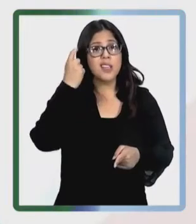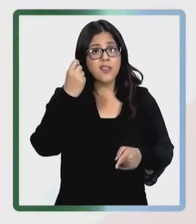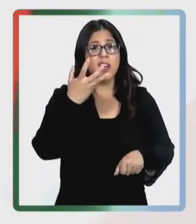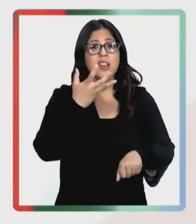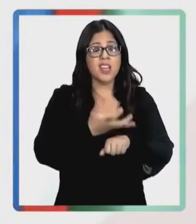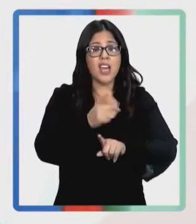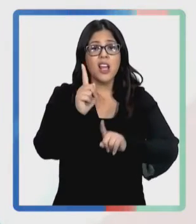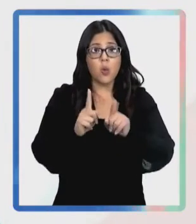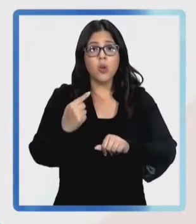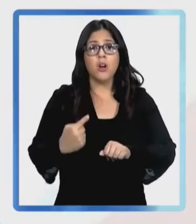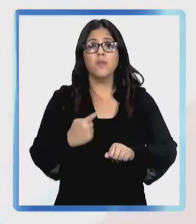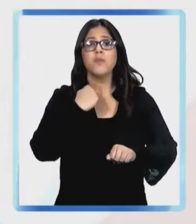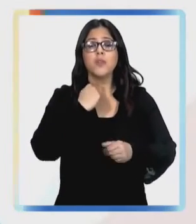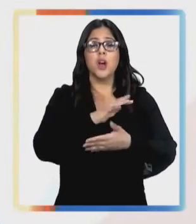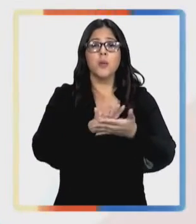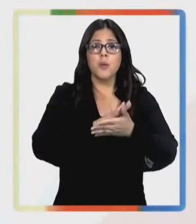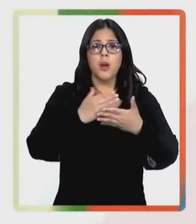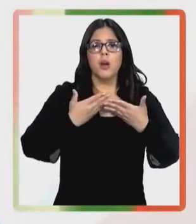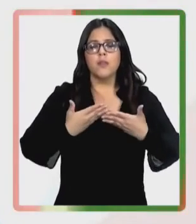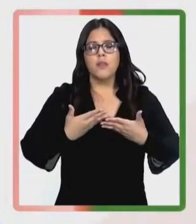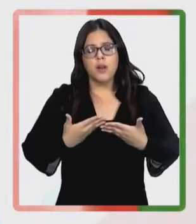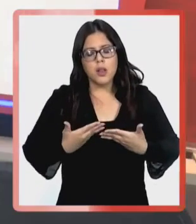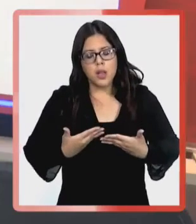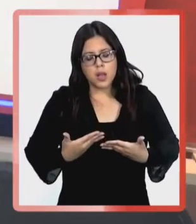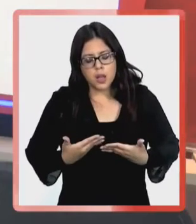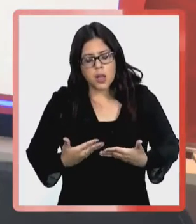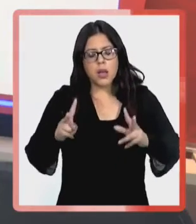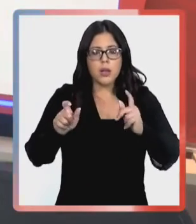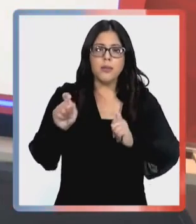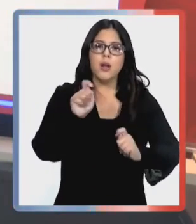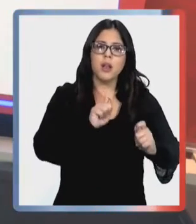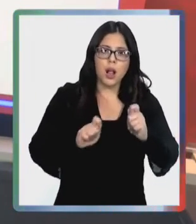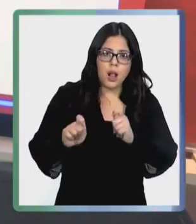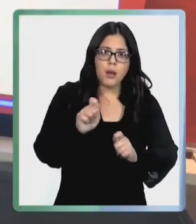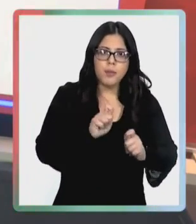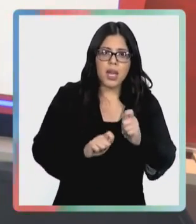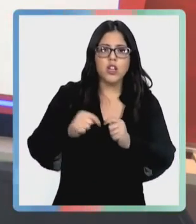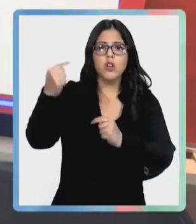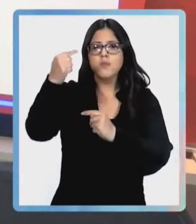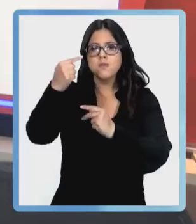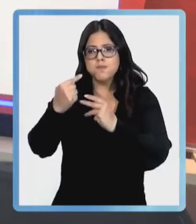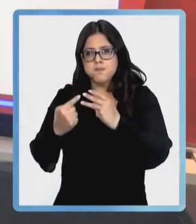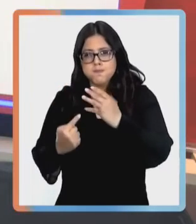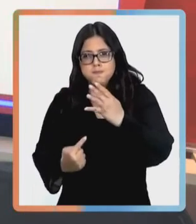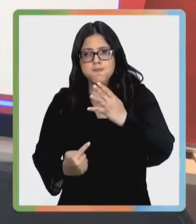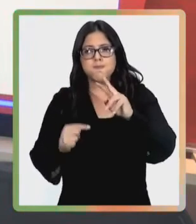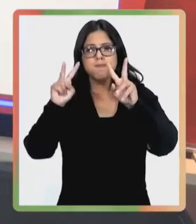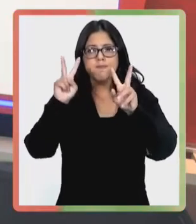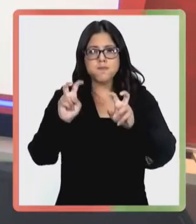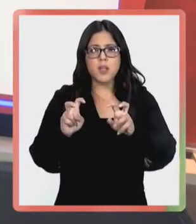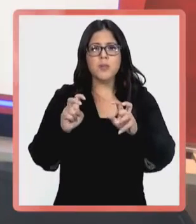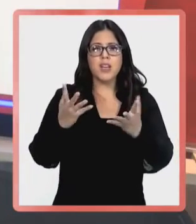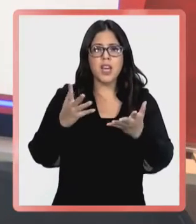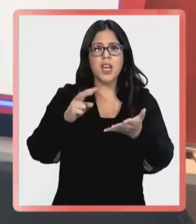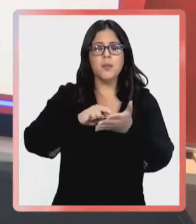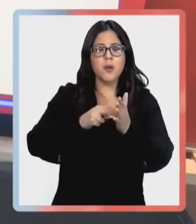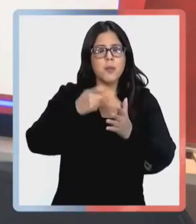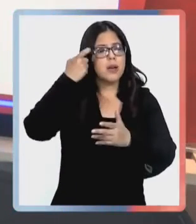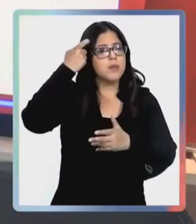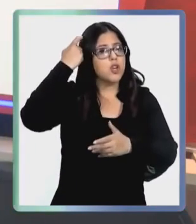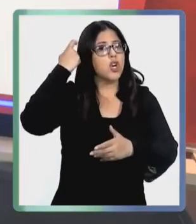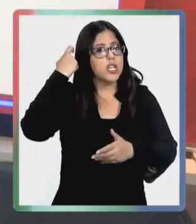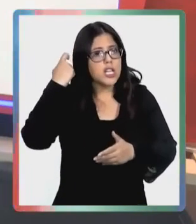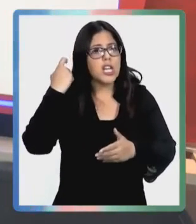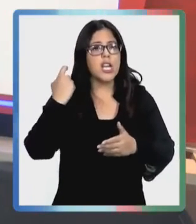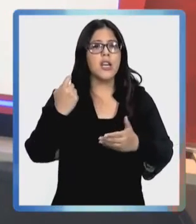que pueden ser desde la fatiga propia de haber sufrido un tratamiento a otro tipo de secuelas con déficit cognitivo, déficit